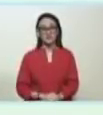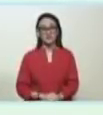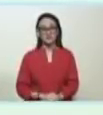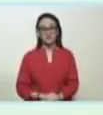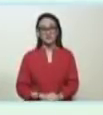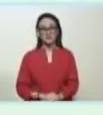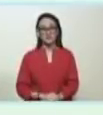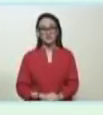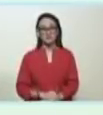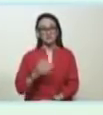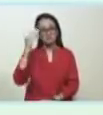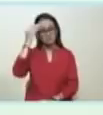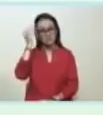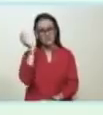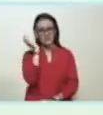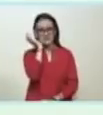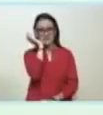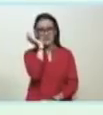Lucena,